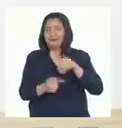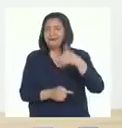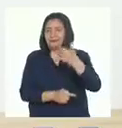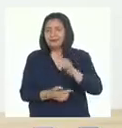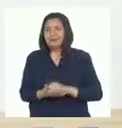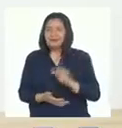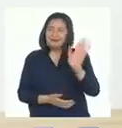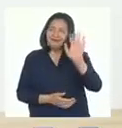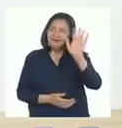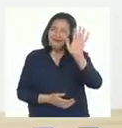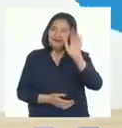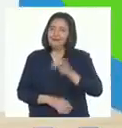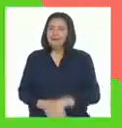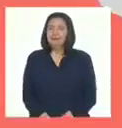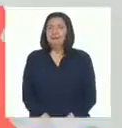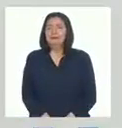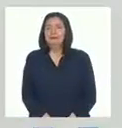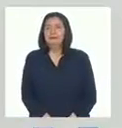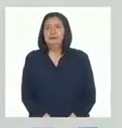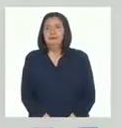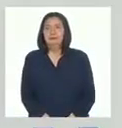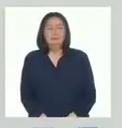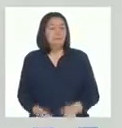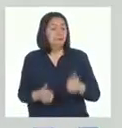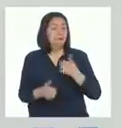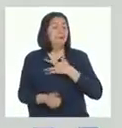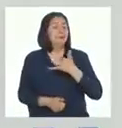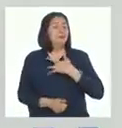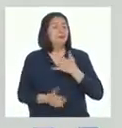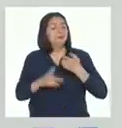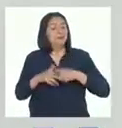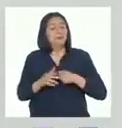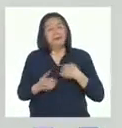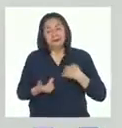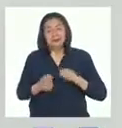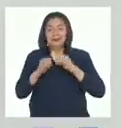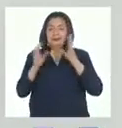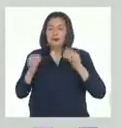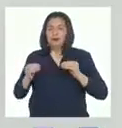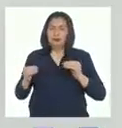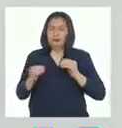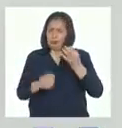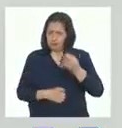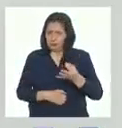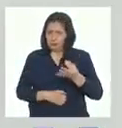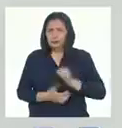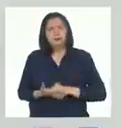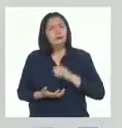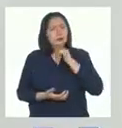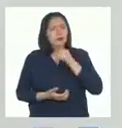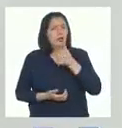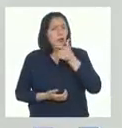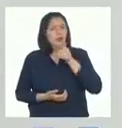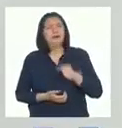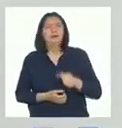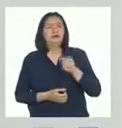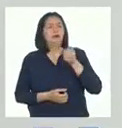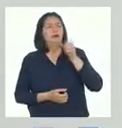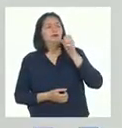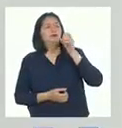pronto. ¡Adiós! Qué bien se siente empezar el día moviéndonos, ¿verdad? Ahora solo nos falta un poco de agua.